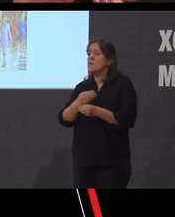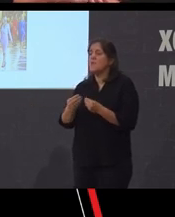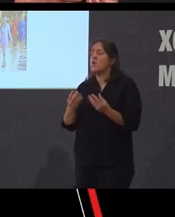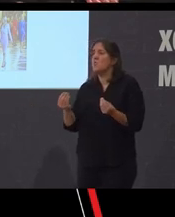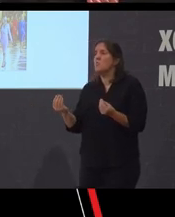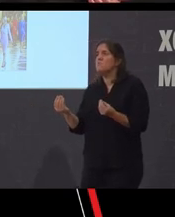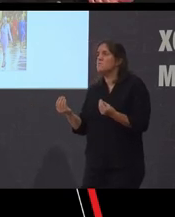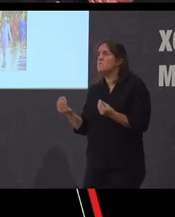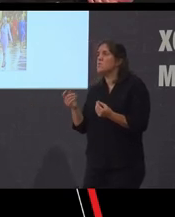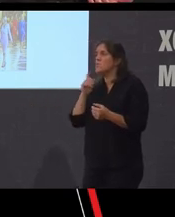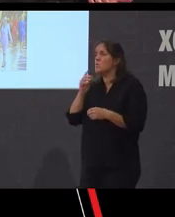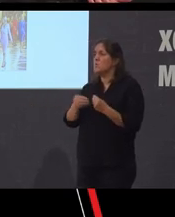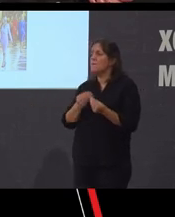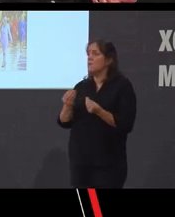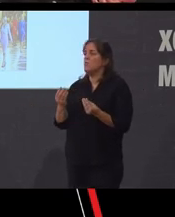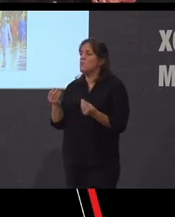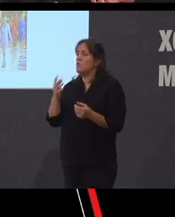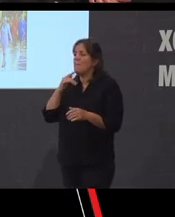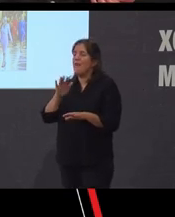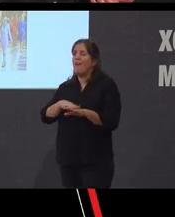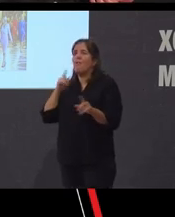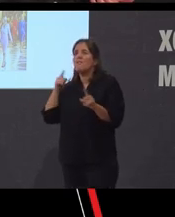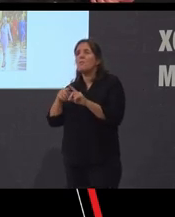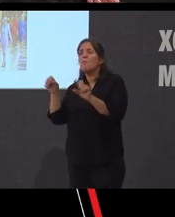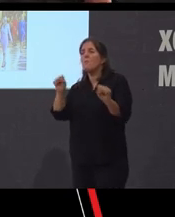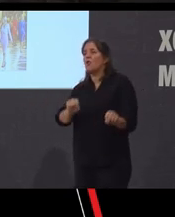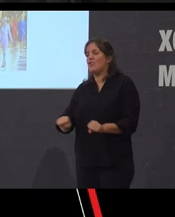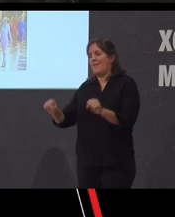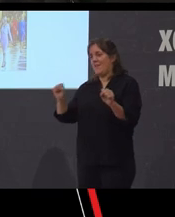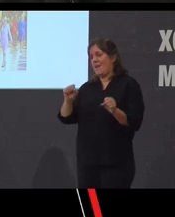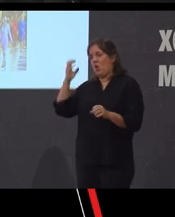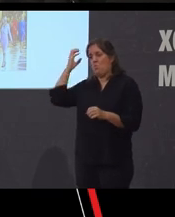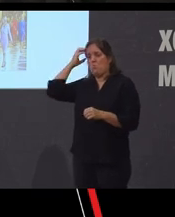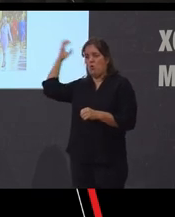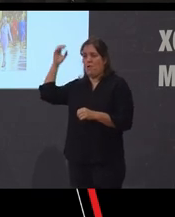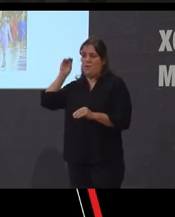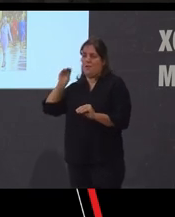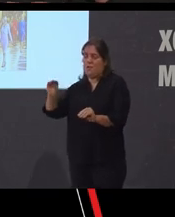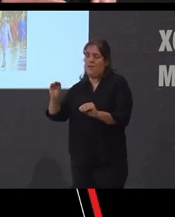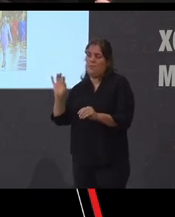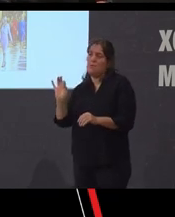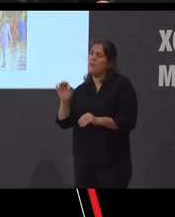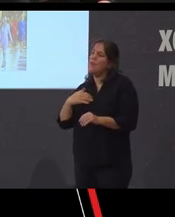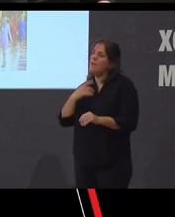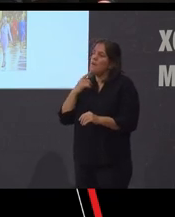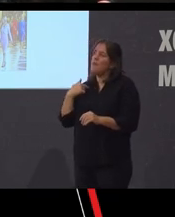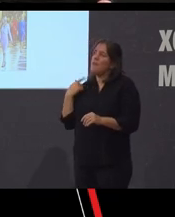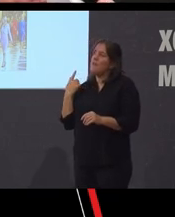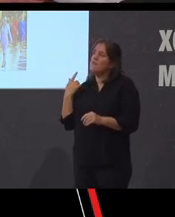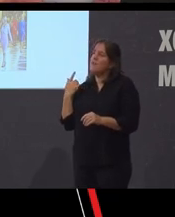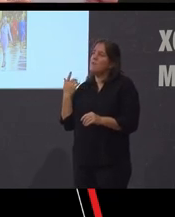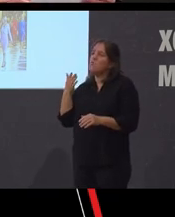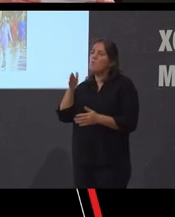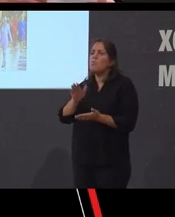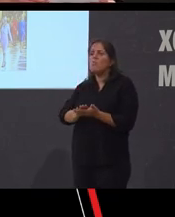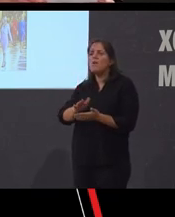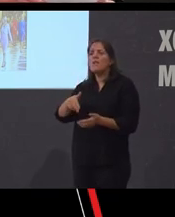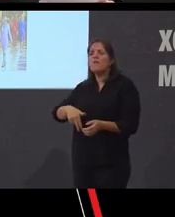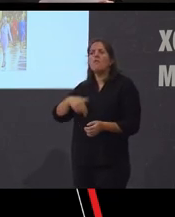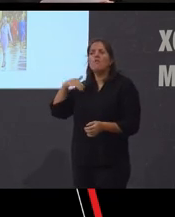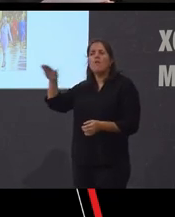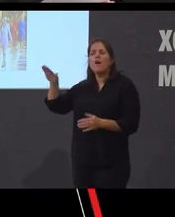por proteger a monarquía. Todos os gobernos desde a morte de Franco.